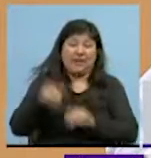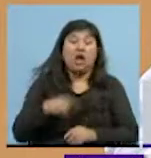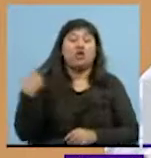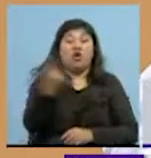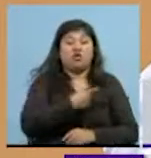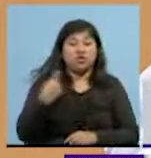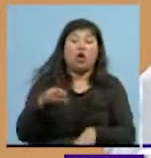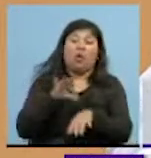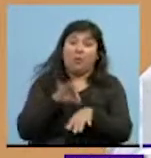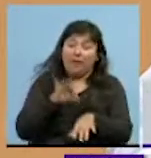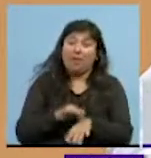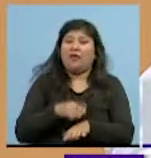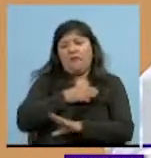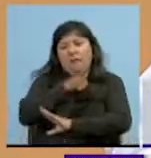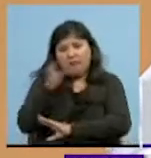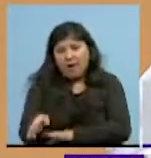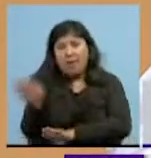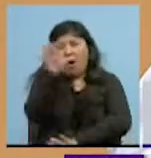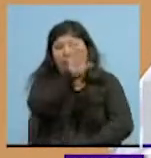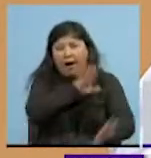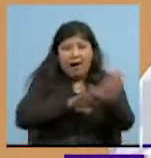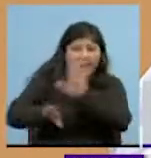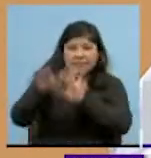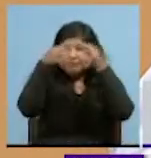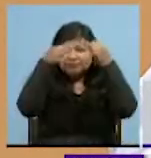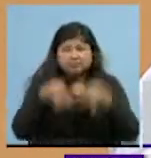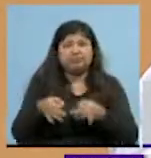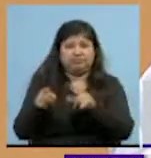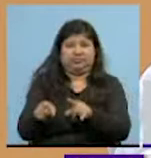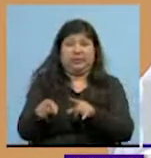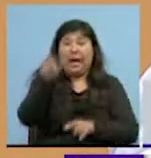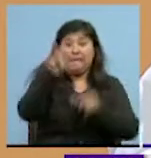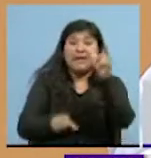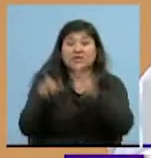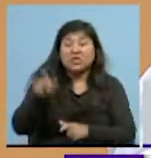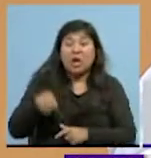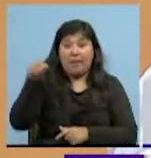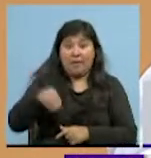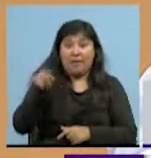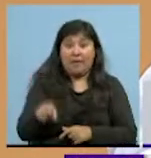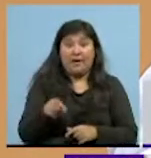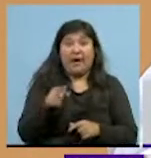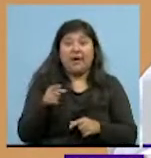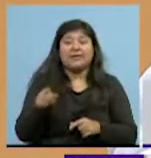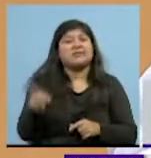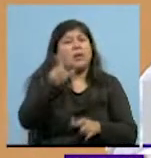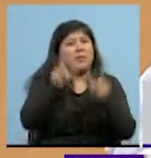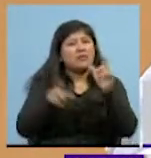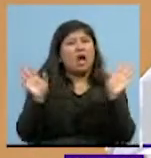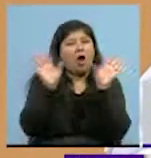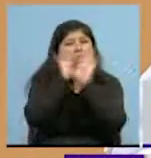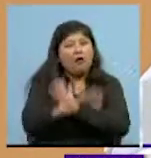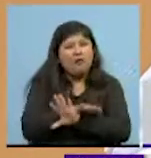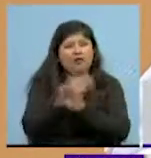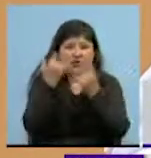las áreas. Maimará, yo creo que está, su gente está confundida. No se puede decir, no se puede cerrar